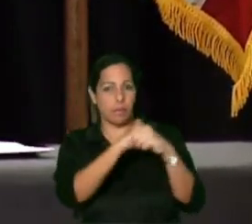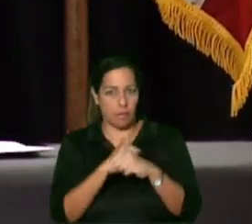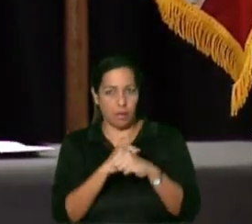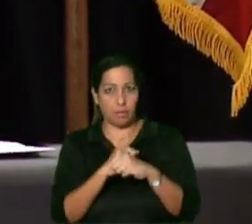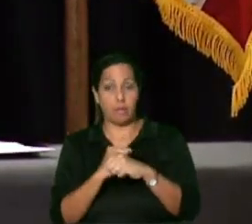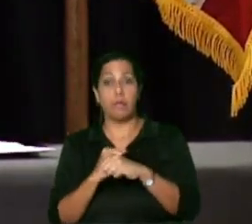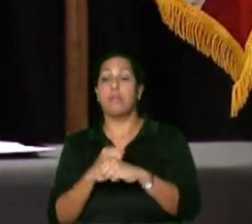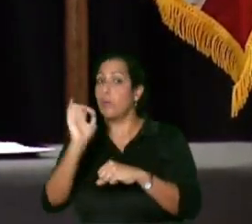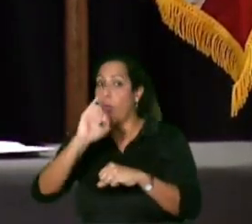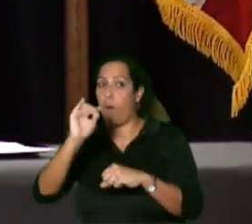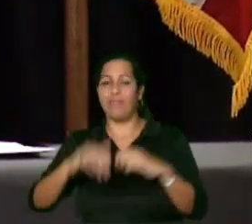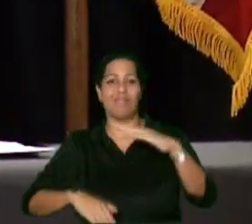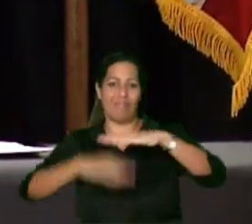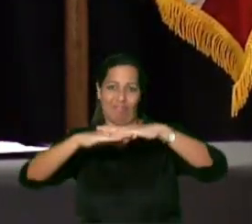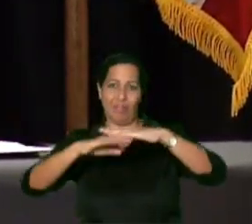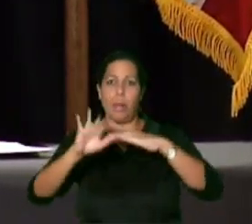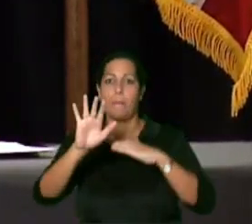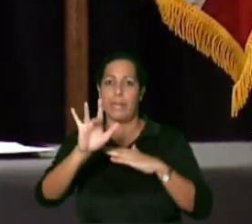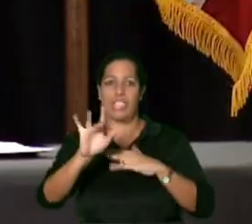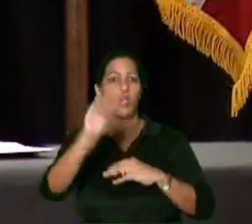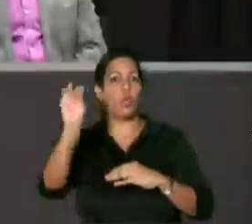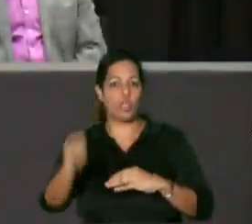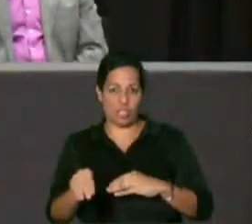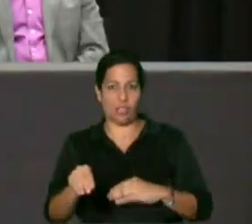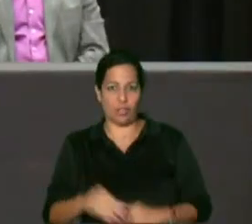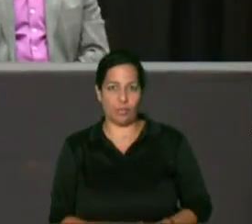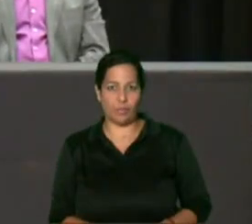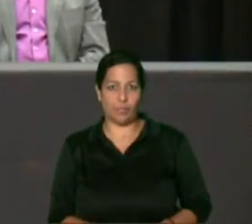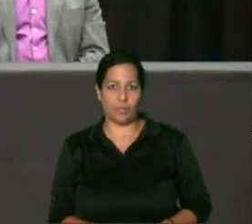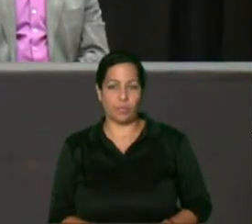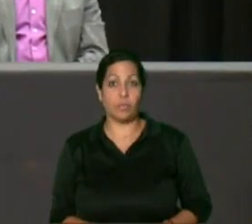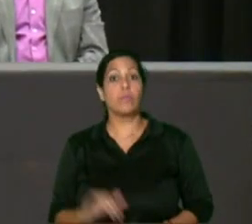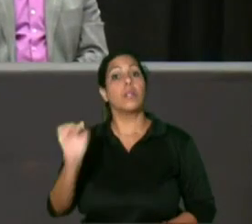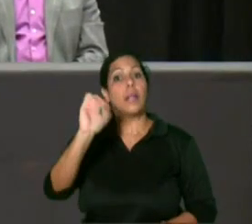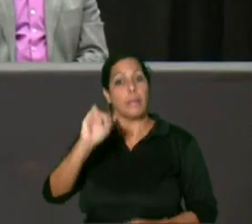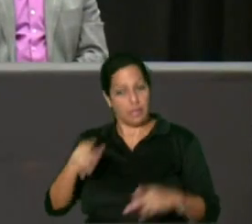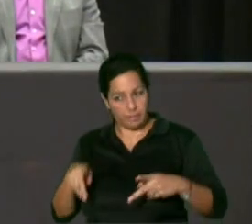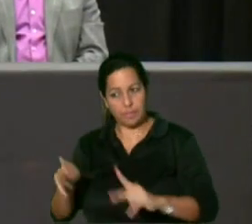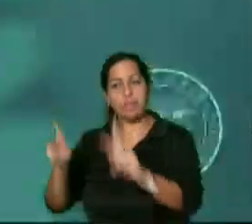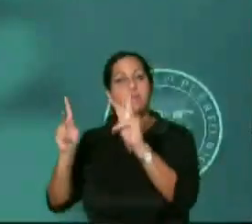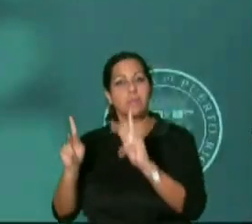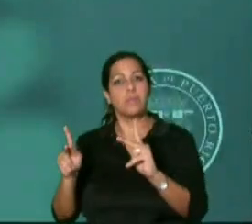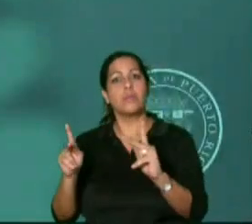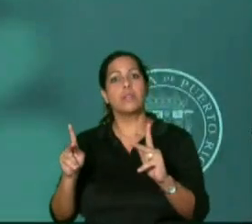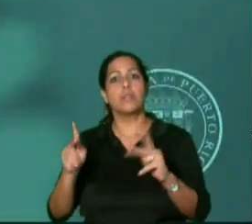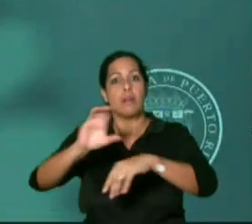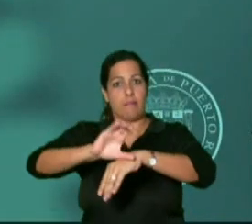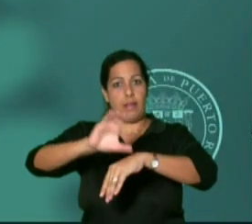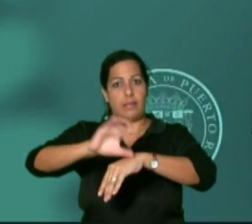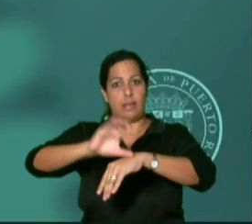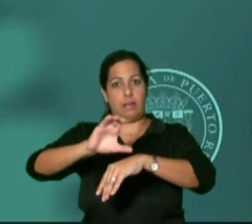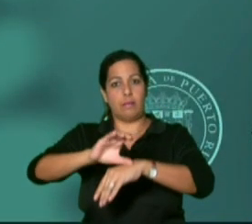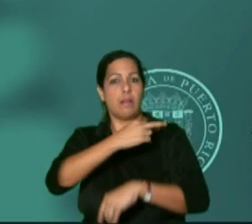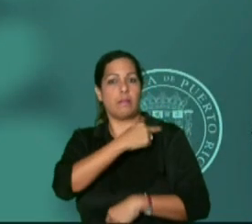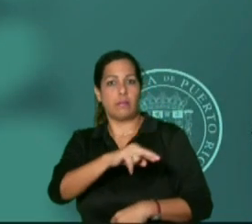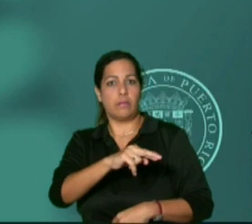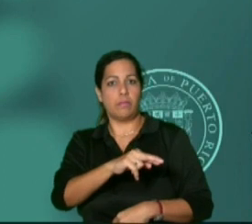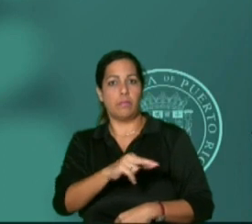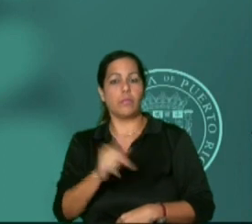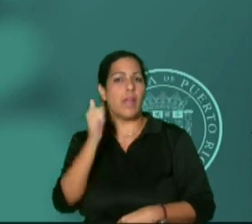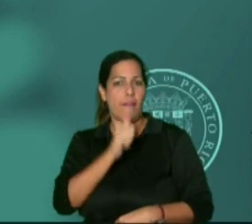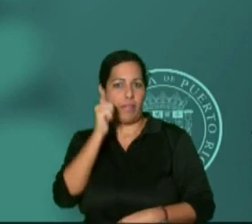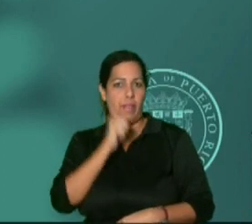cuando no se exceda la ocupación del 25% de su capacidad. Se autoriza la celebración de eventos religiosos los